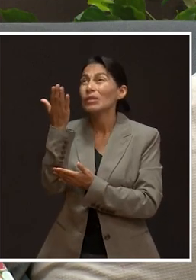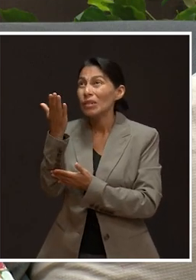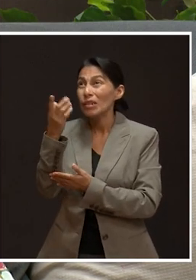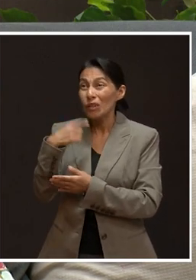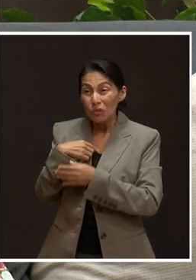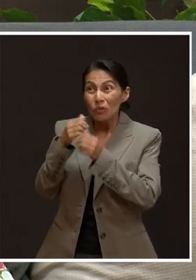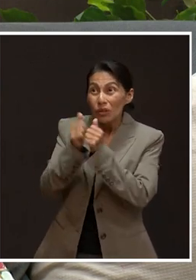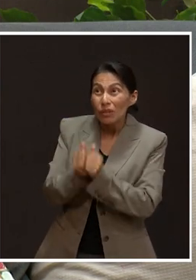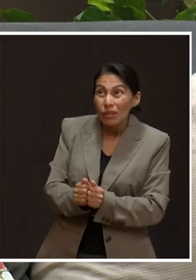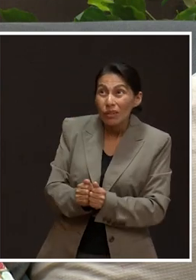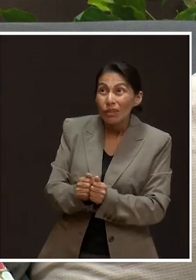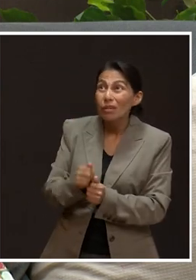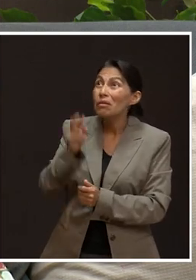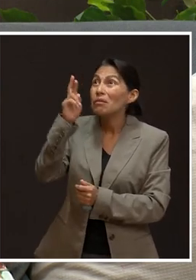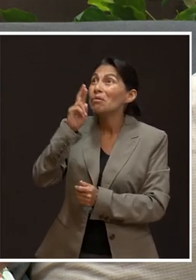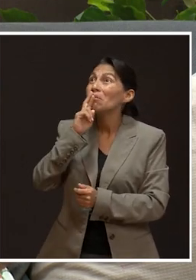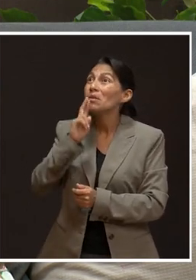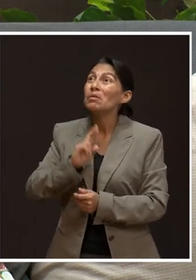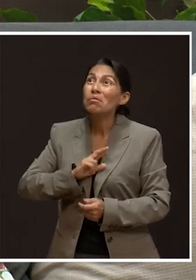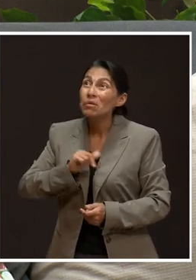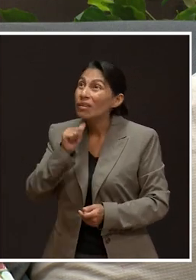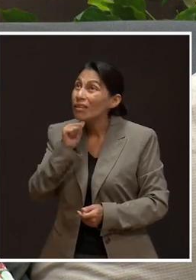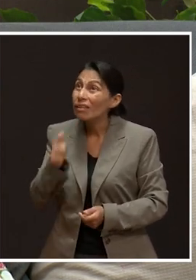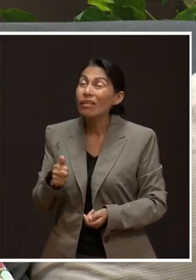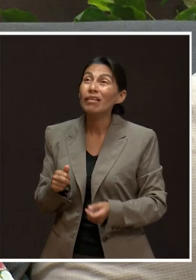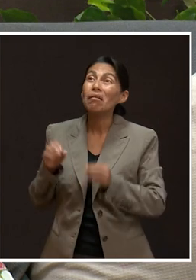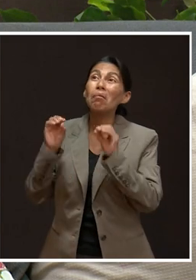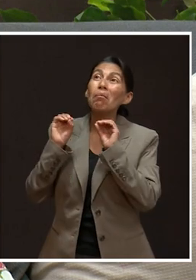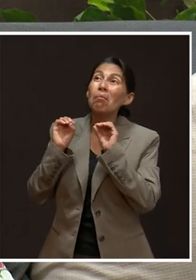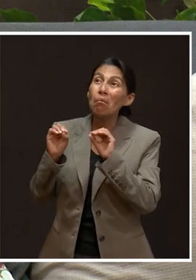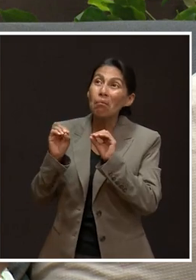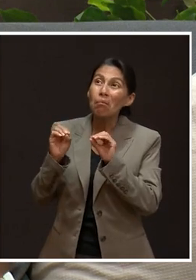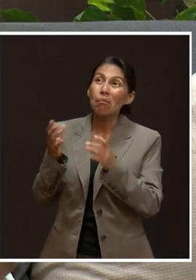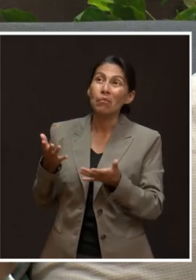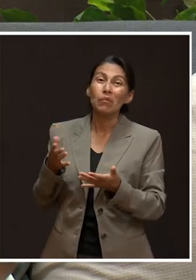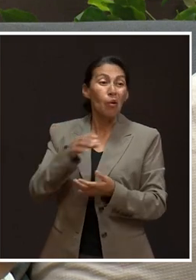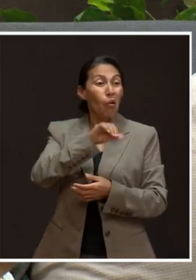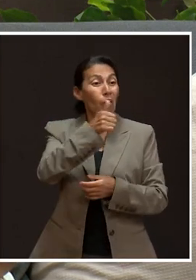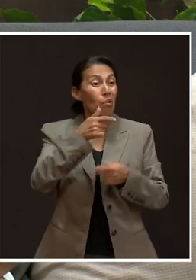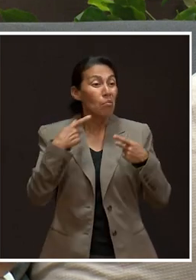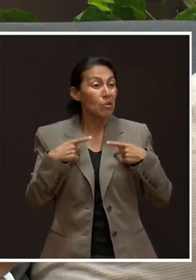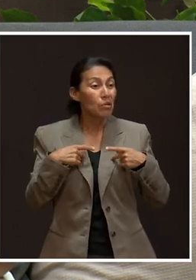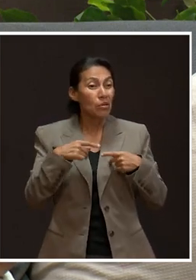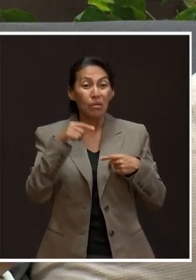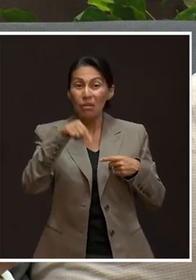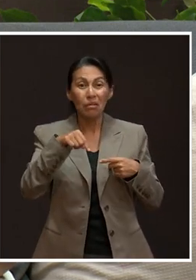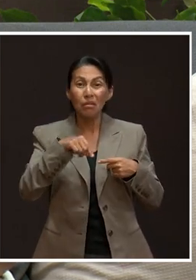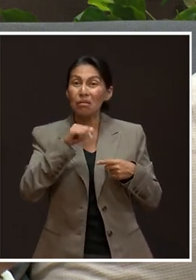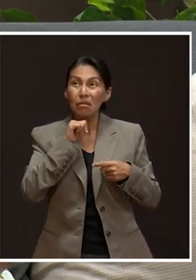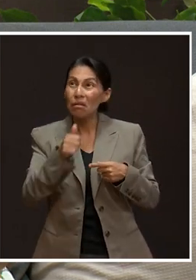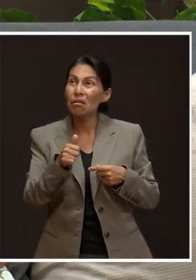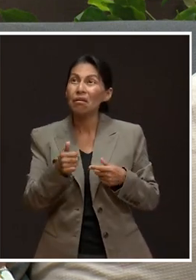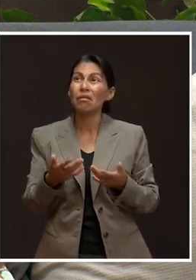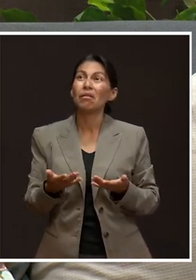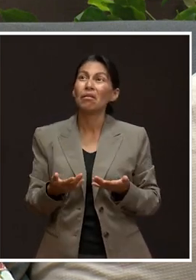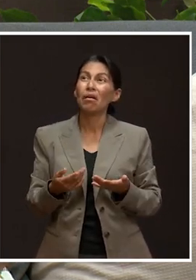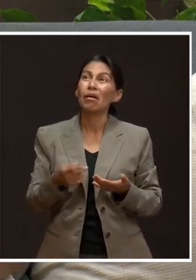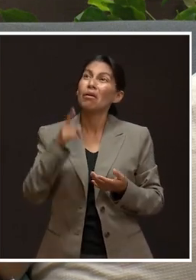si yo estoy aquí, no me respondes, y tal vez aquella persona que no está aquí,